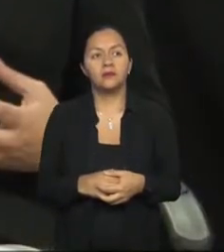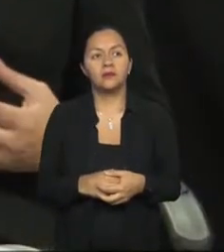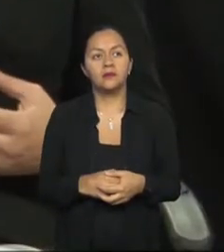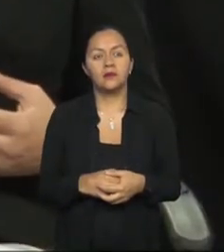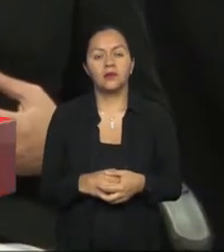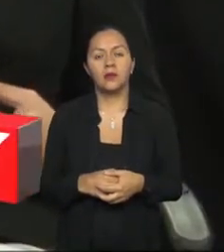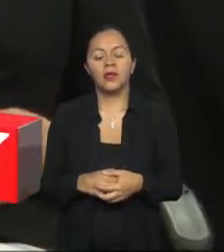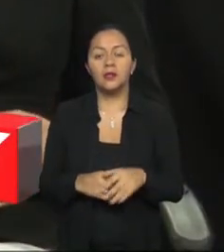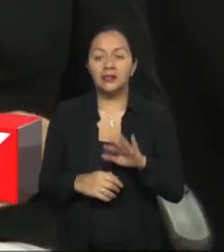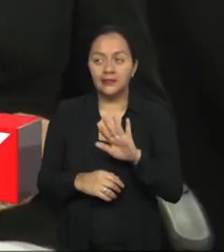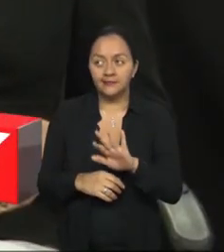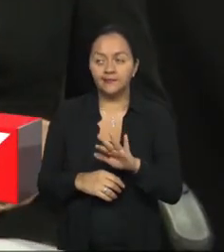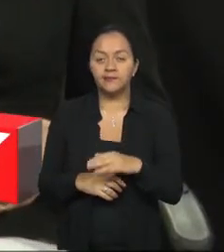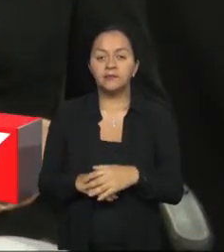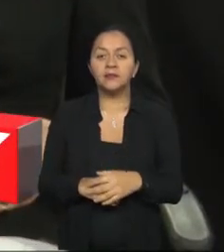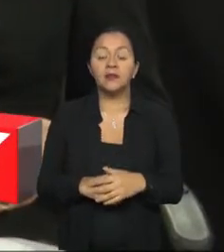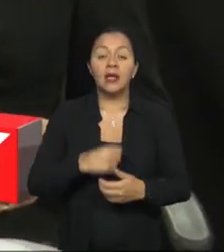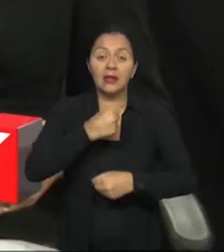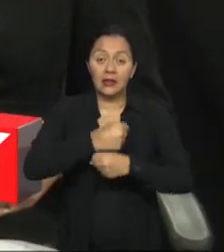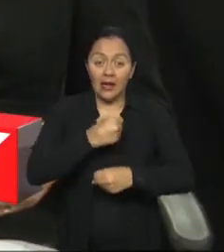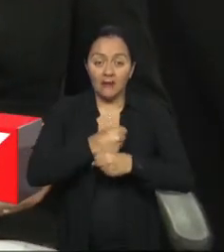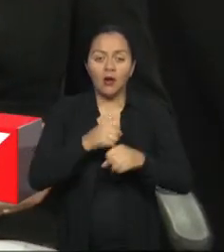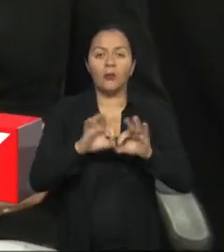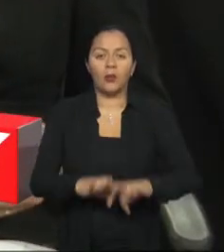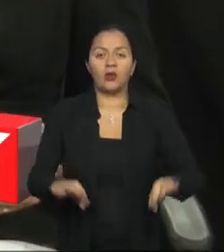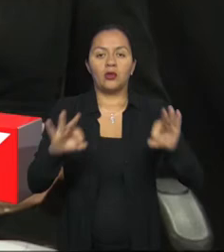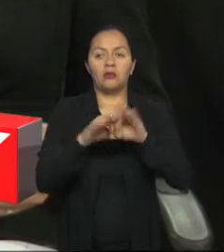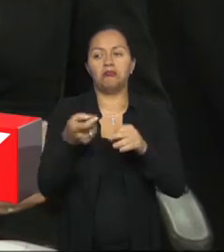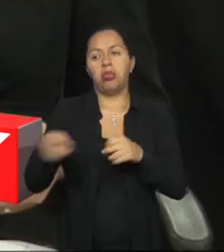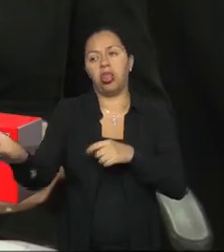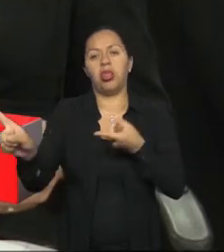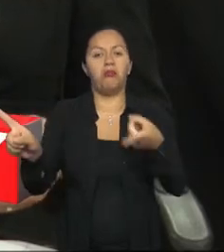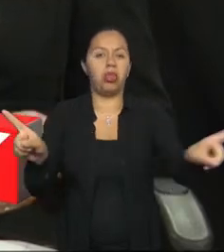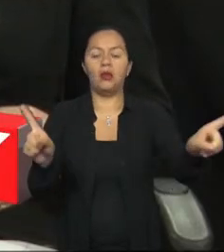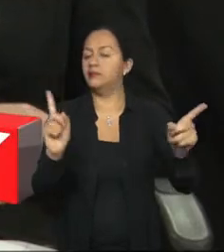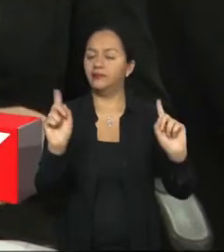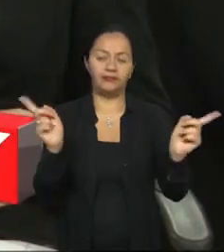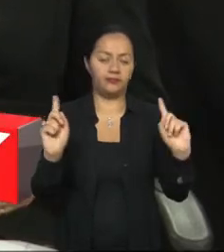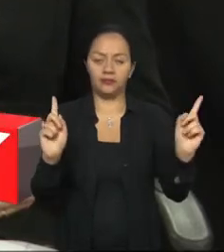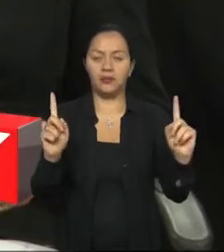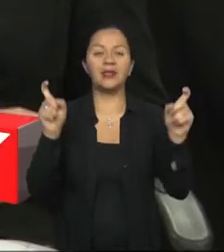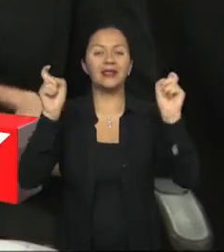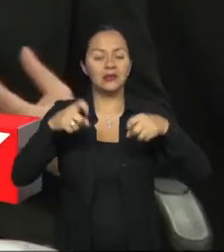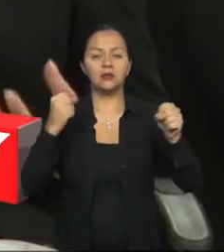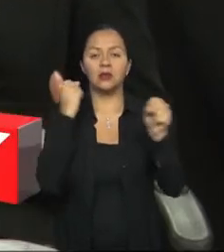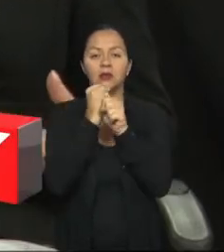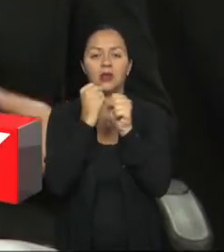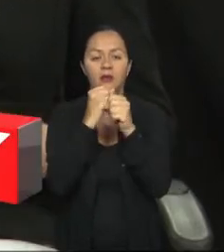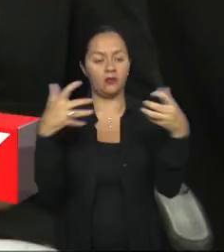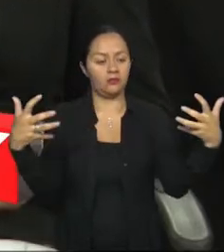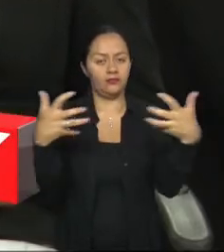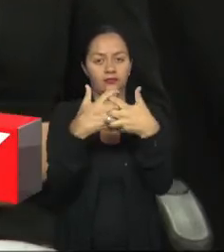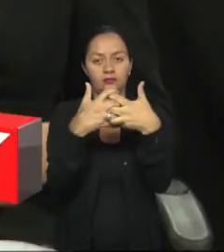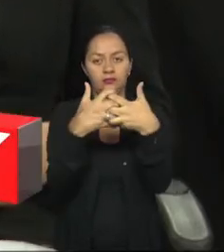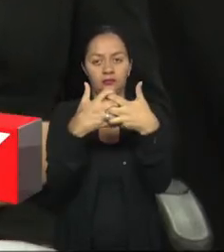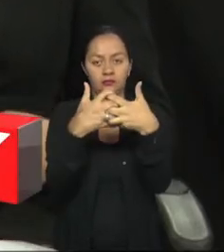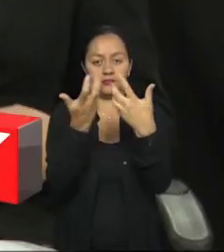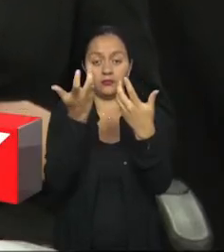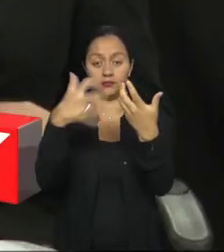Bueno, el trabajo articulado, ¿no? Una de las claves del RBC es el trabajo articulado que pueden